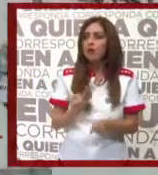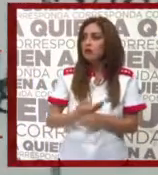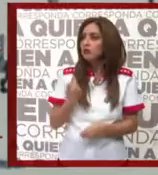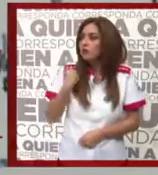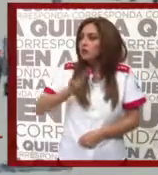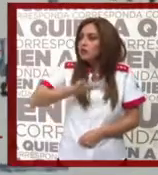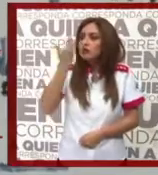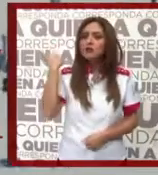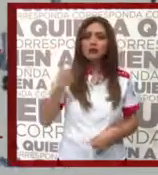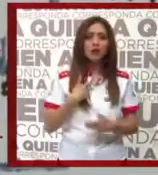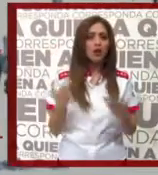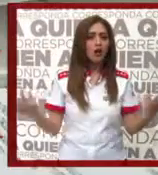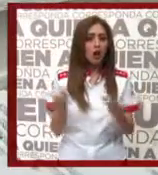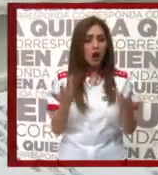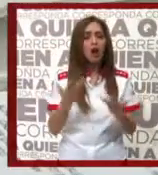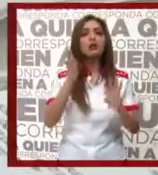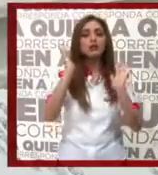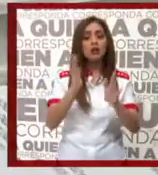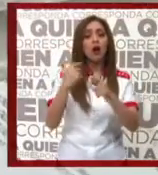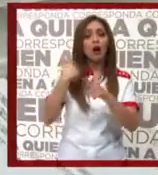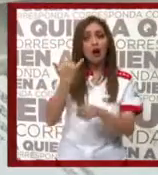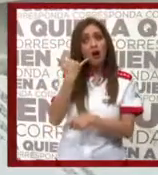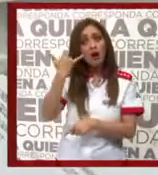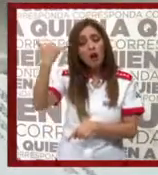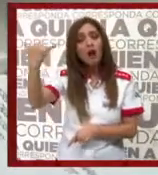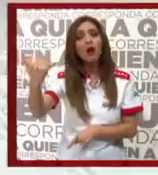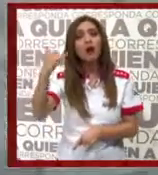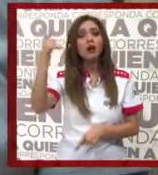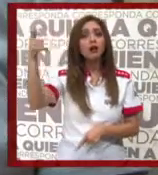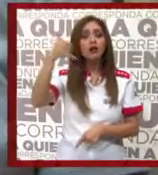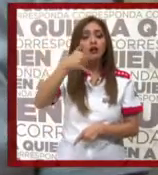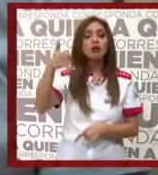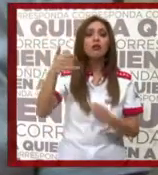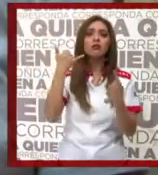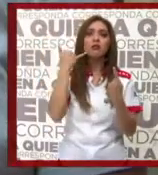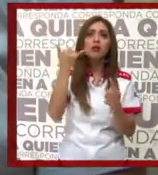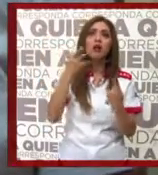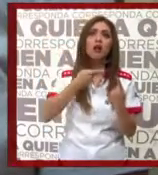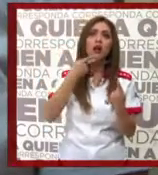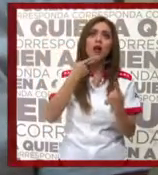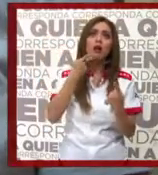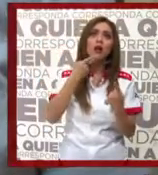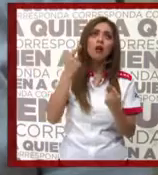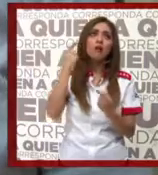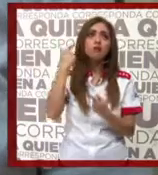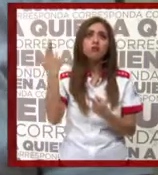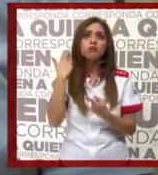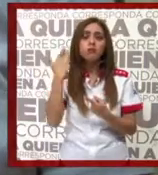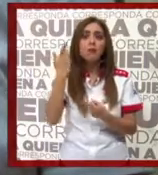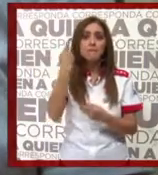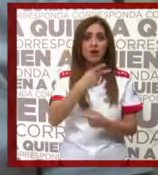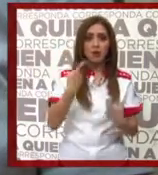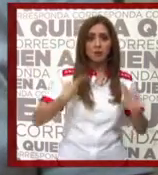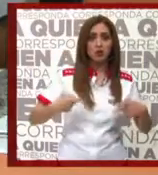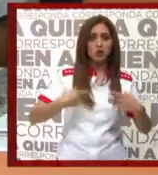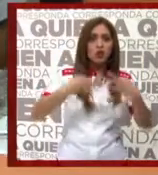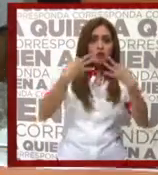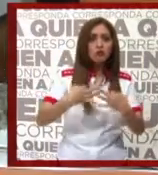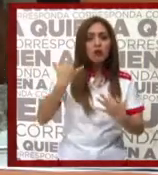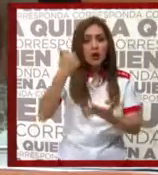dónde dirigirme porque uno habla al instituto y solamente son grabaciones y grabaciones y no hay una persona a cual